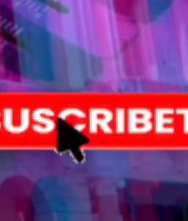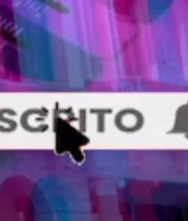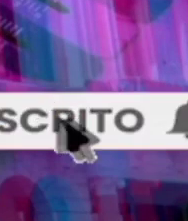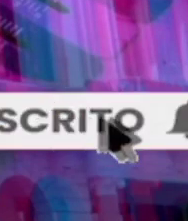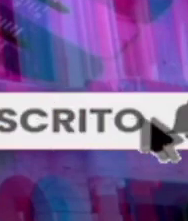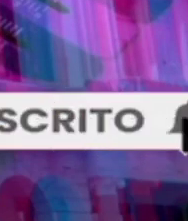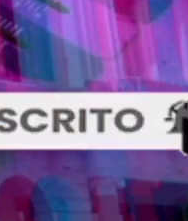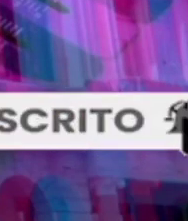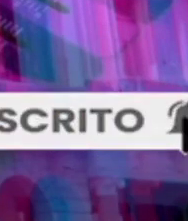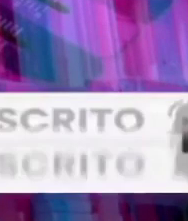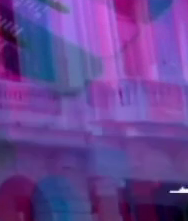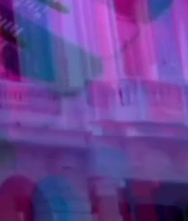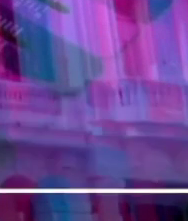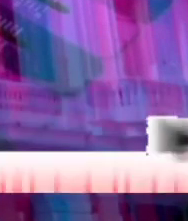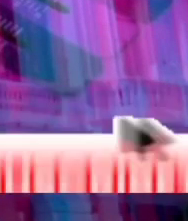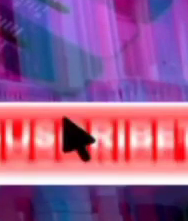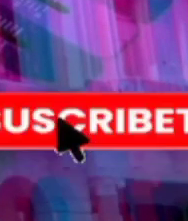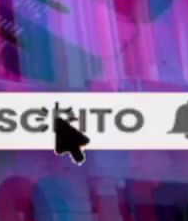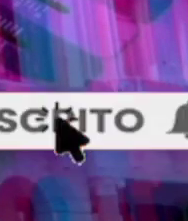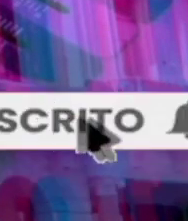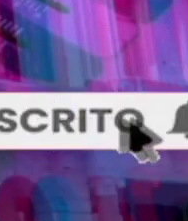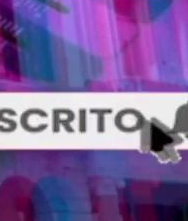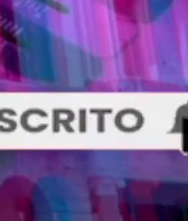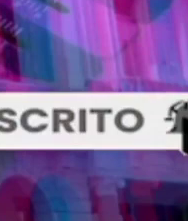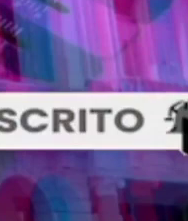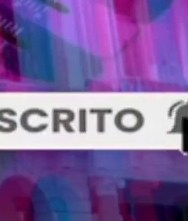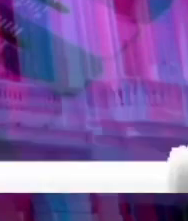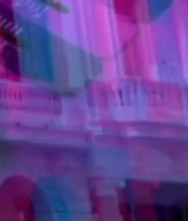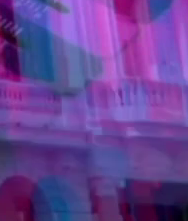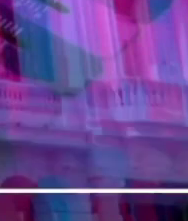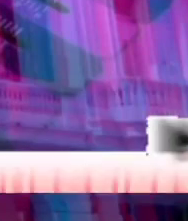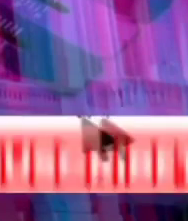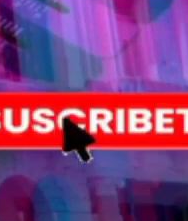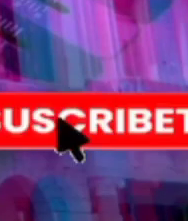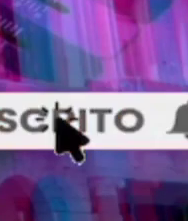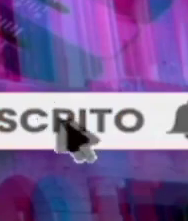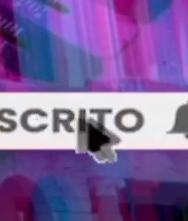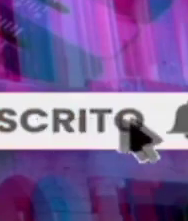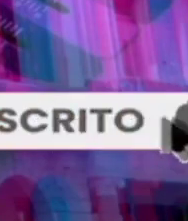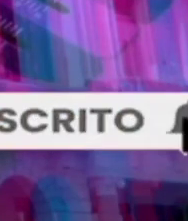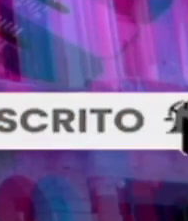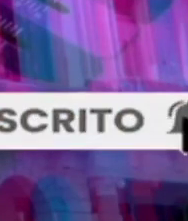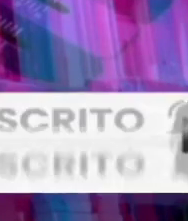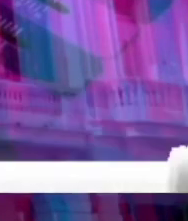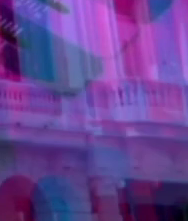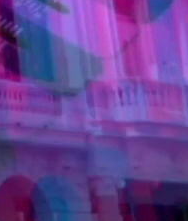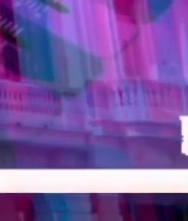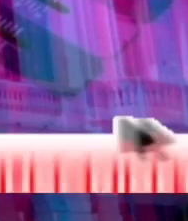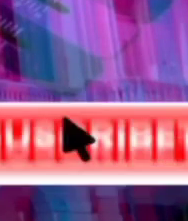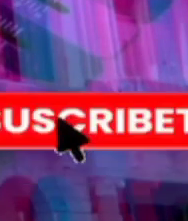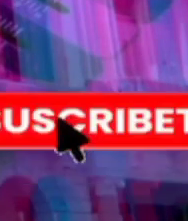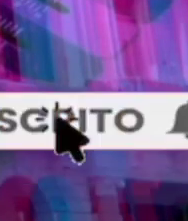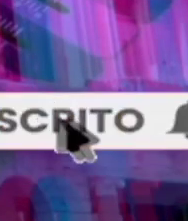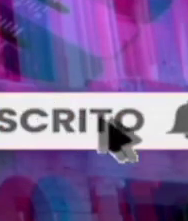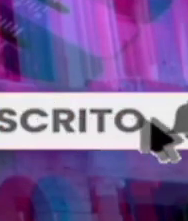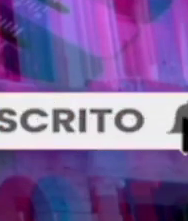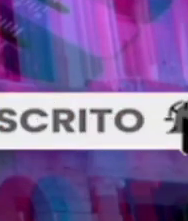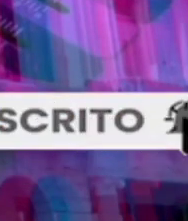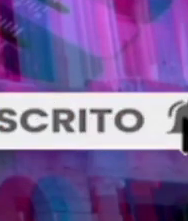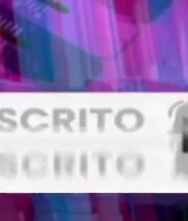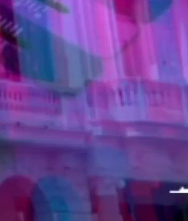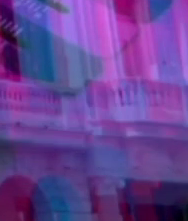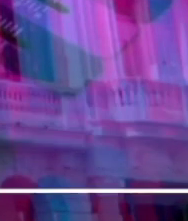Súmate a nuestro canal en YouTube y si te gustan nuestros contenidos, da like, coméntanos tus ideas y comparte con tus